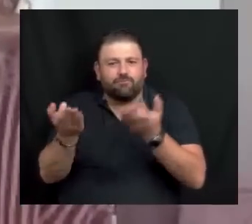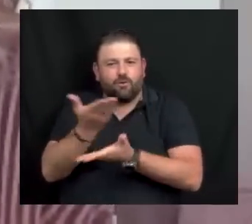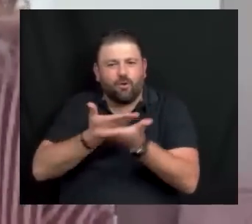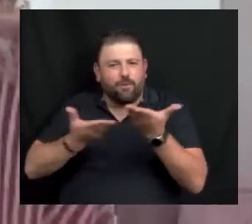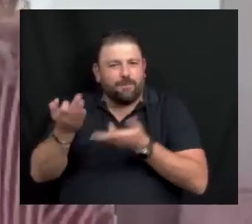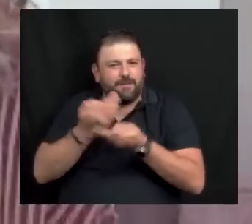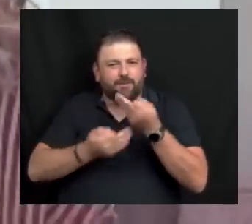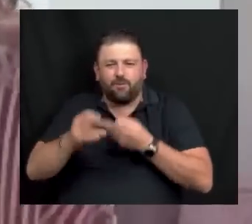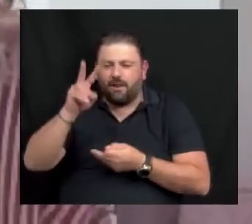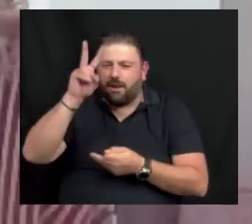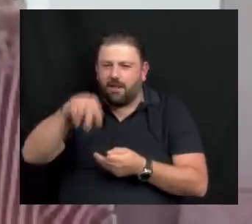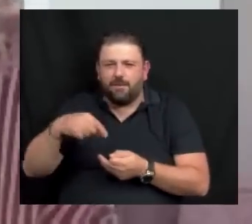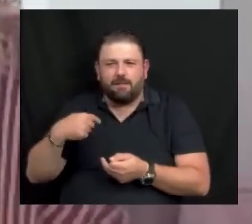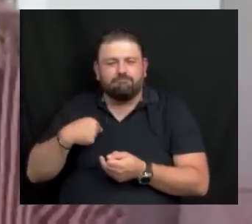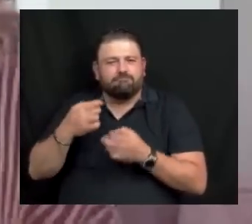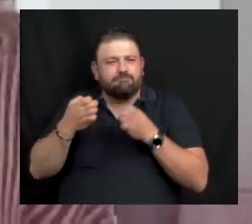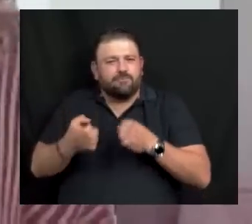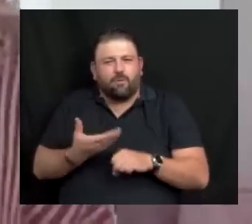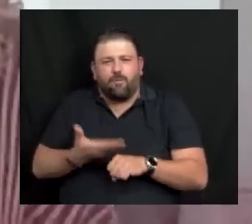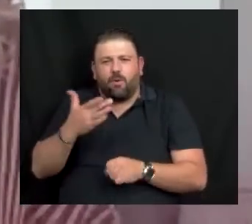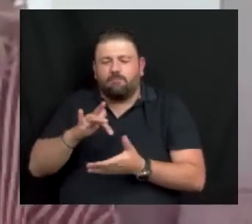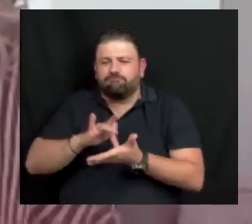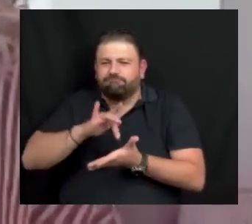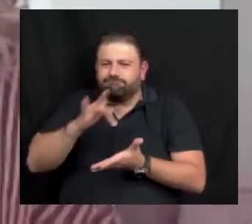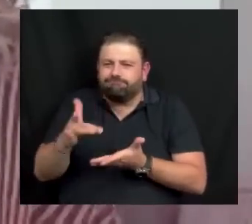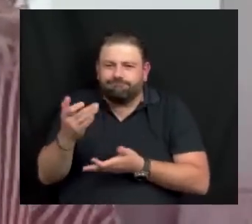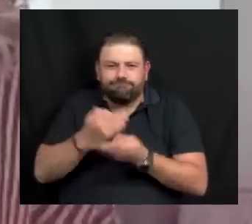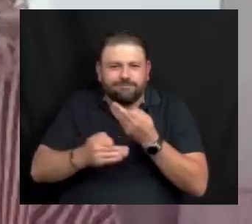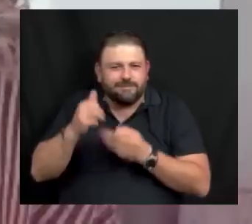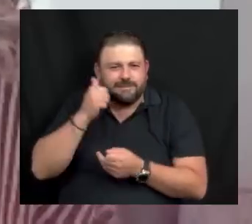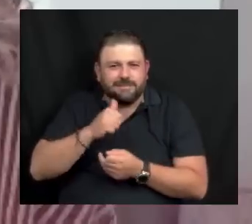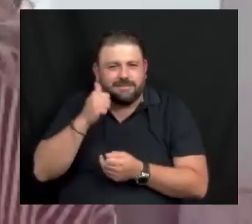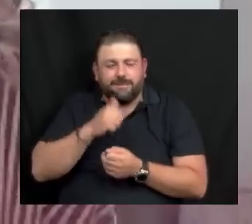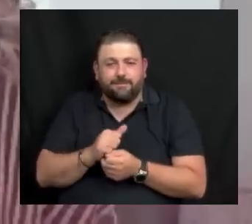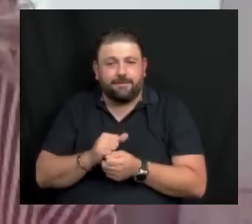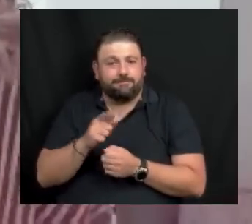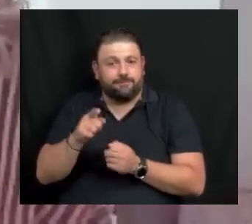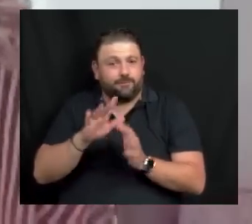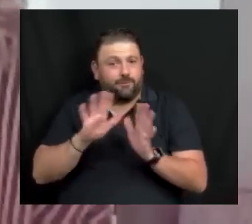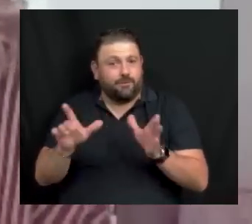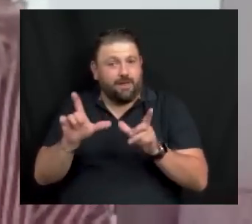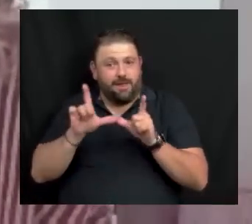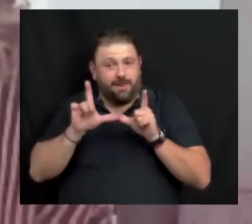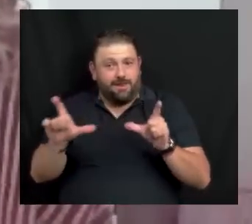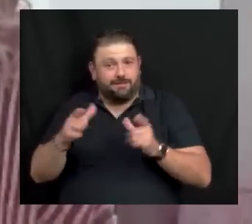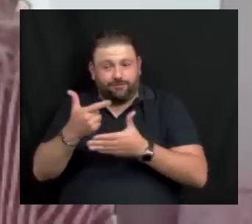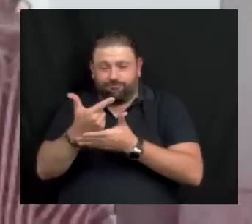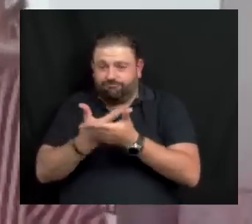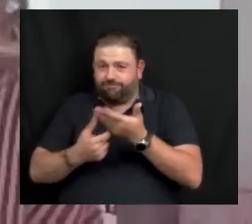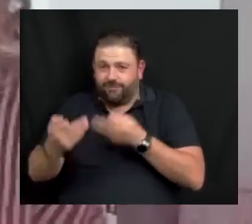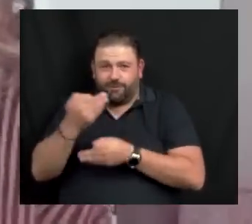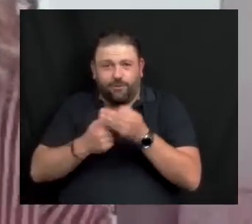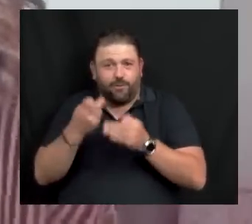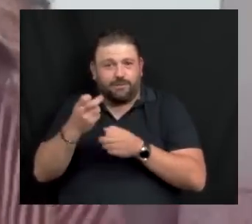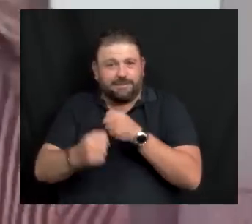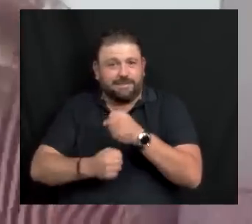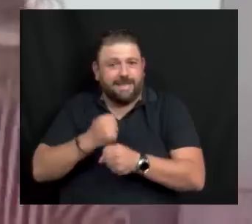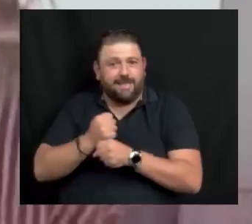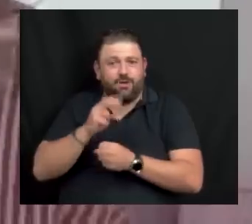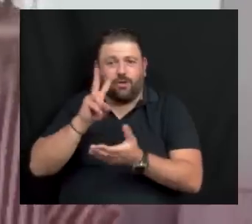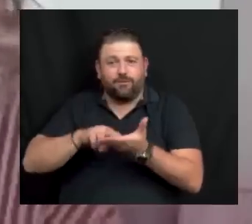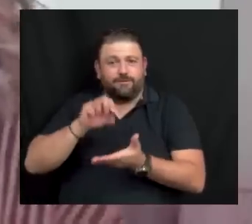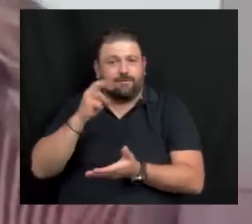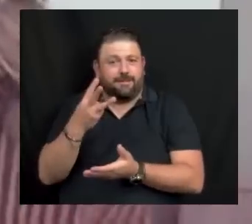está ahí, agradecido siempre. Y bueno, Claudia, ahí está la agenda del 2023, que yo ya siento que ya se acabó.